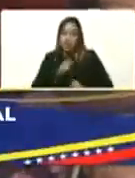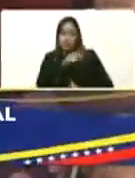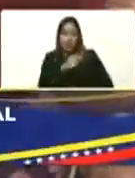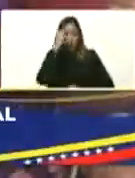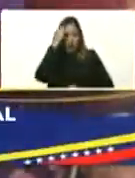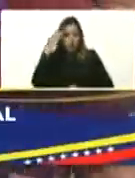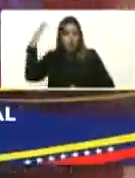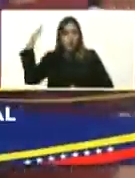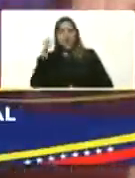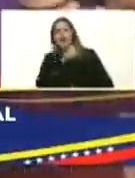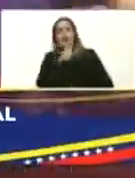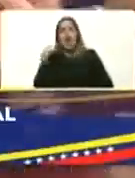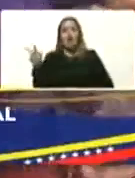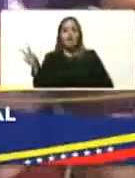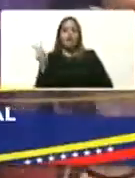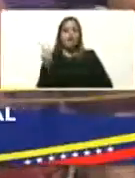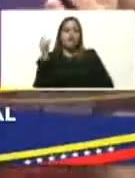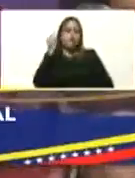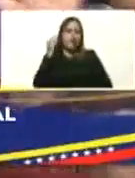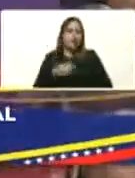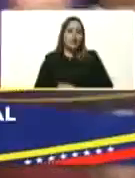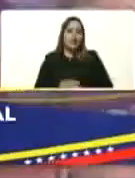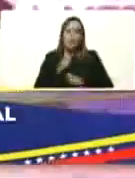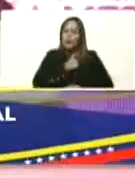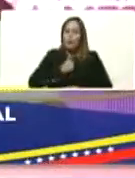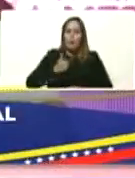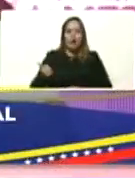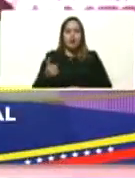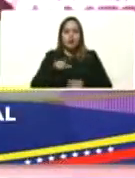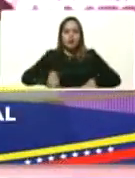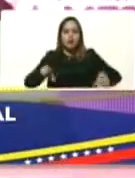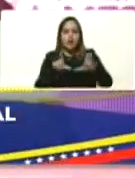sueña cada mujer venezolana en cada rincón.